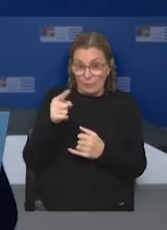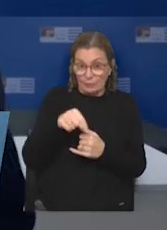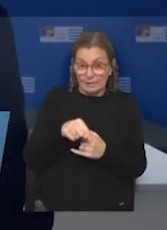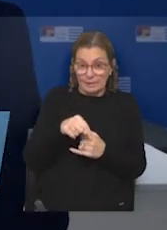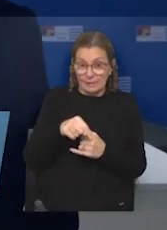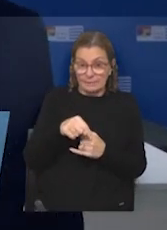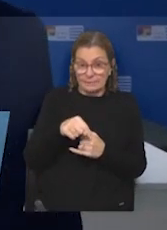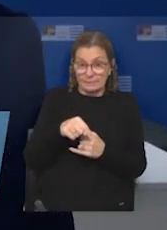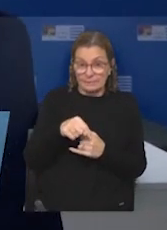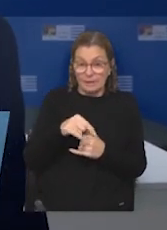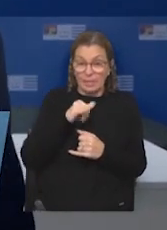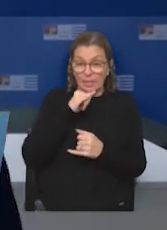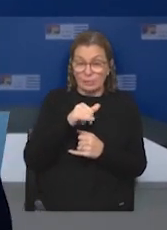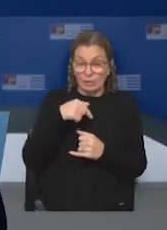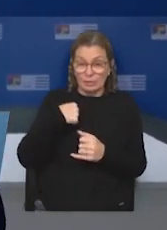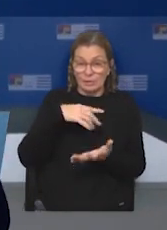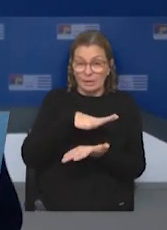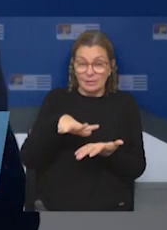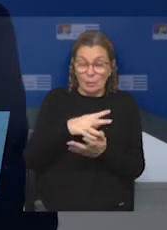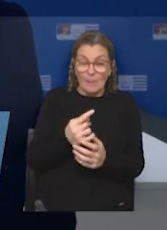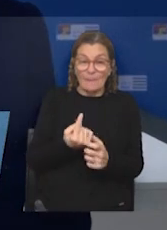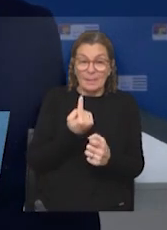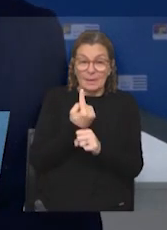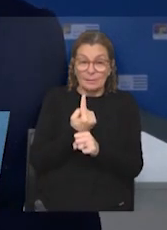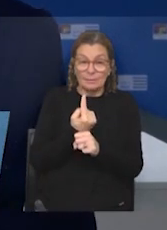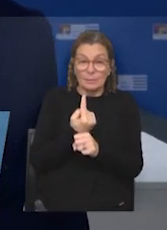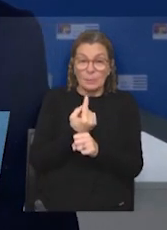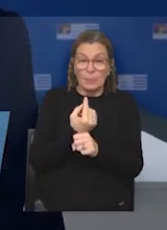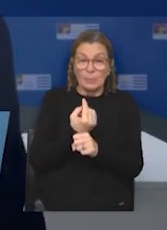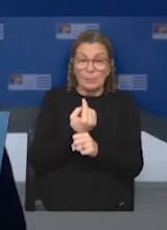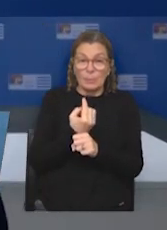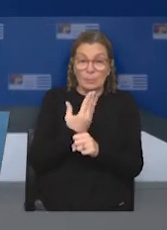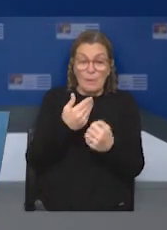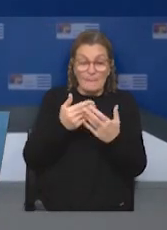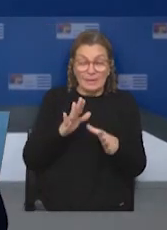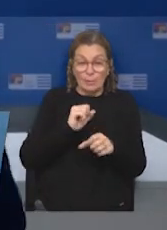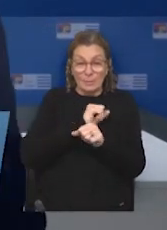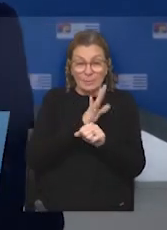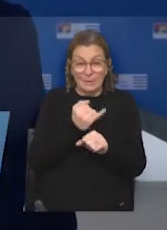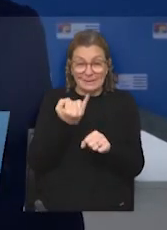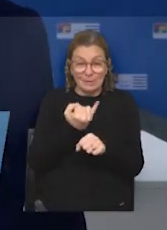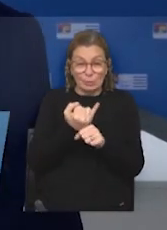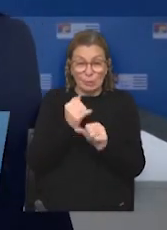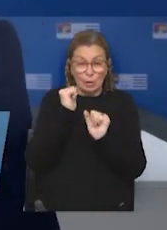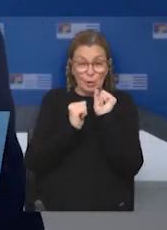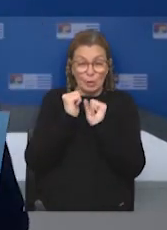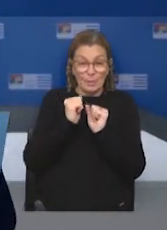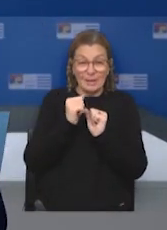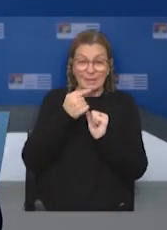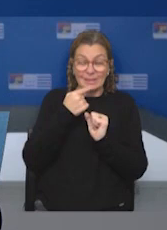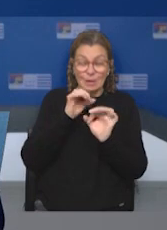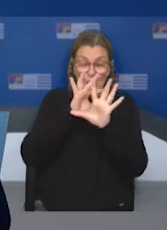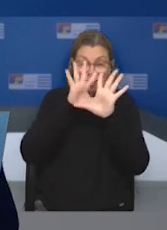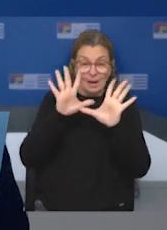venía denunciando esta situación en primer lugar Cuando comenzó la pandemia el instituto de economía dijo con